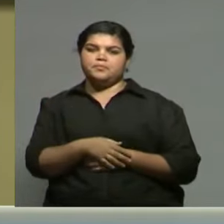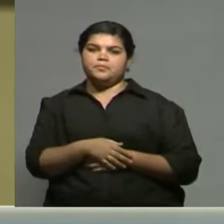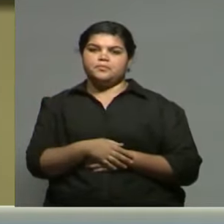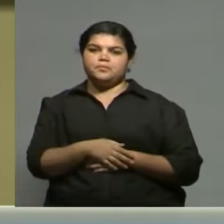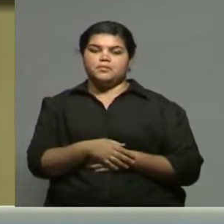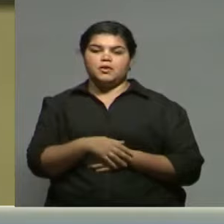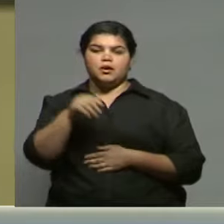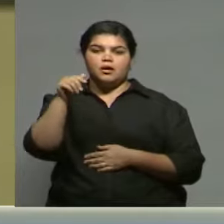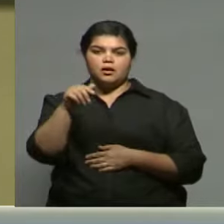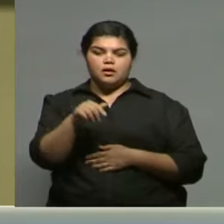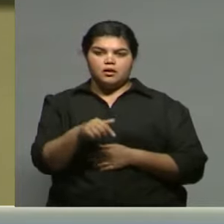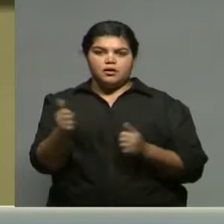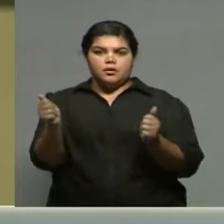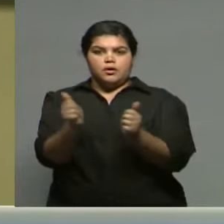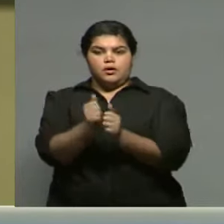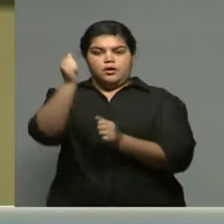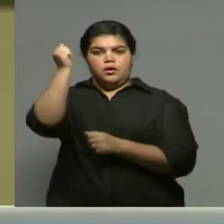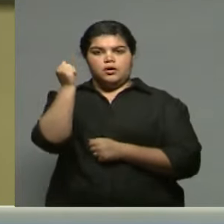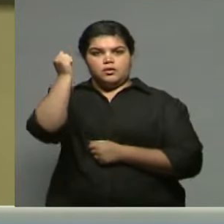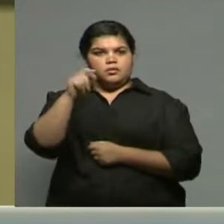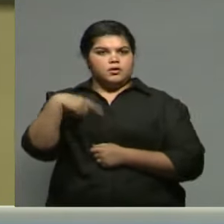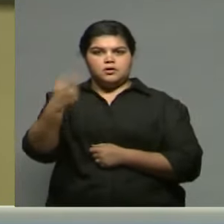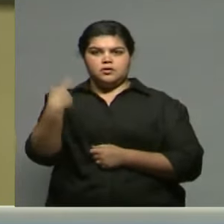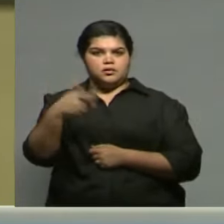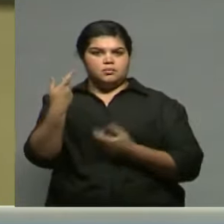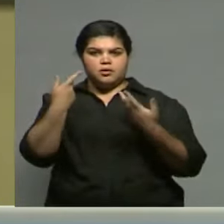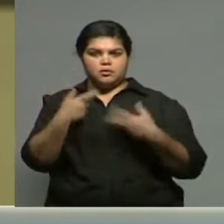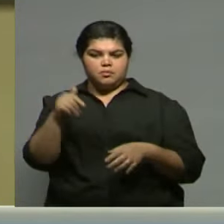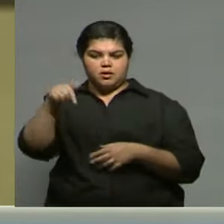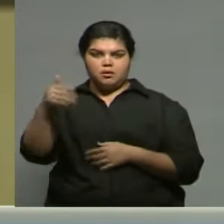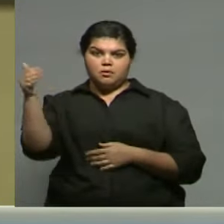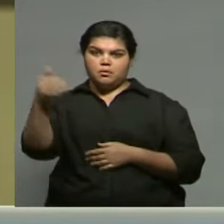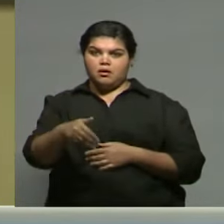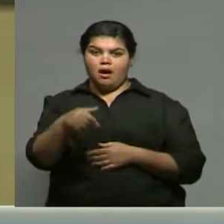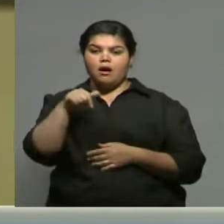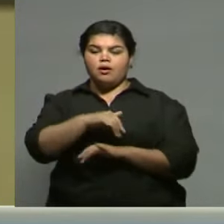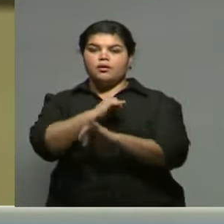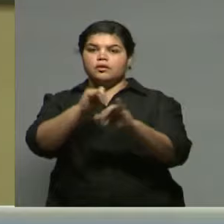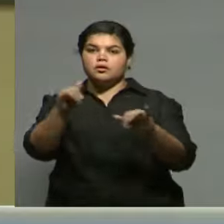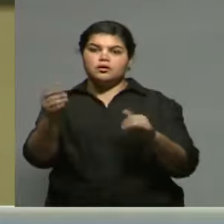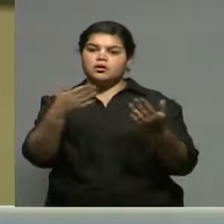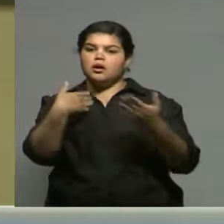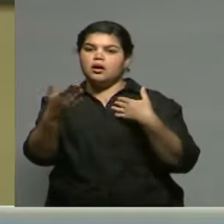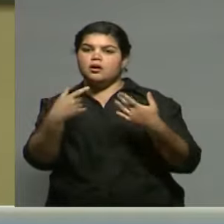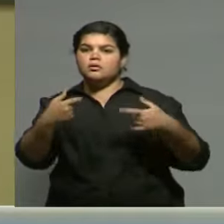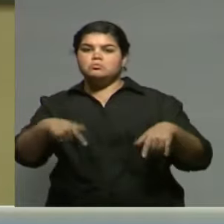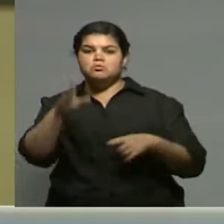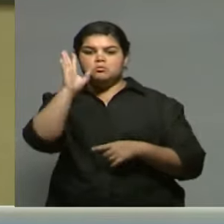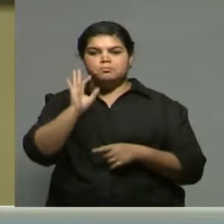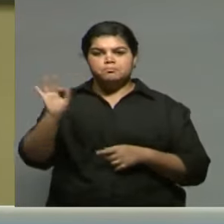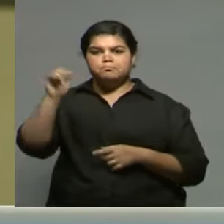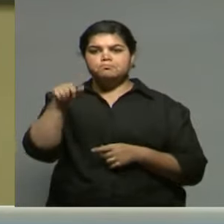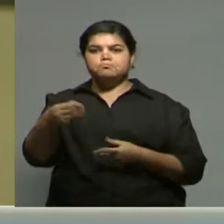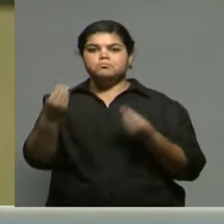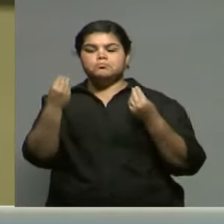bueno, estamos aquí con el economista que suele venir a nuestro noticiero a hablar de cómo pensás vos que les va a